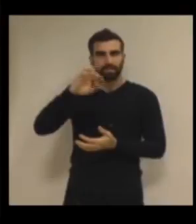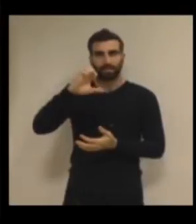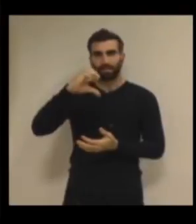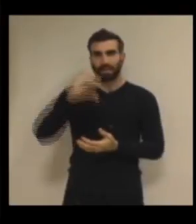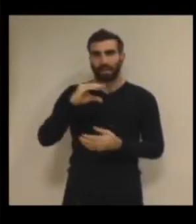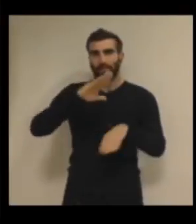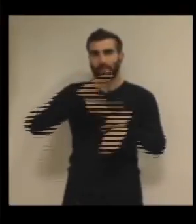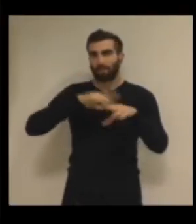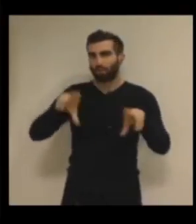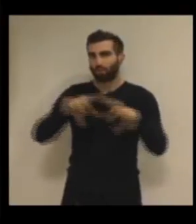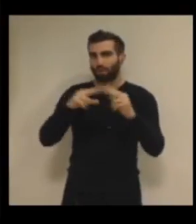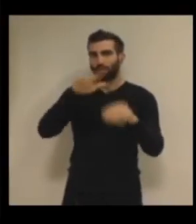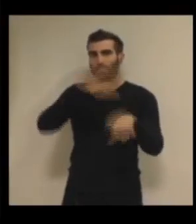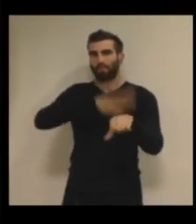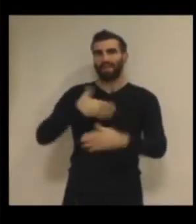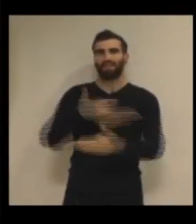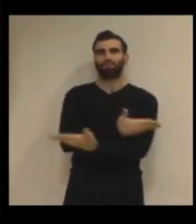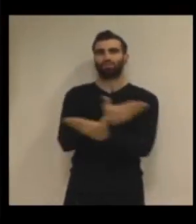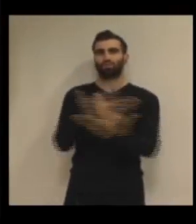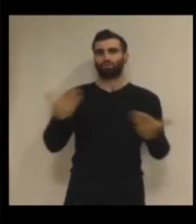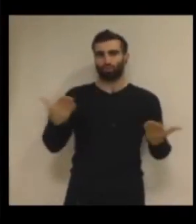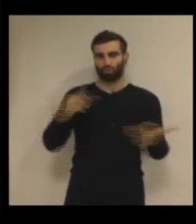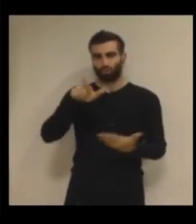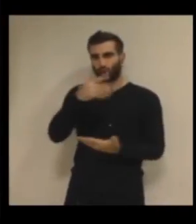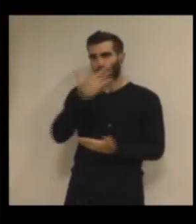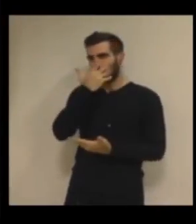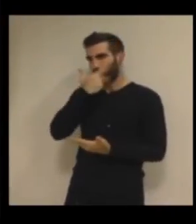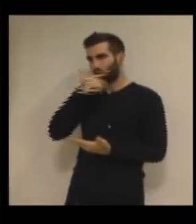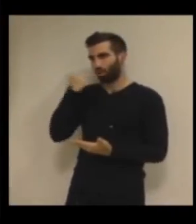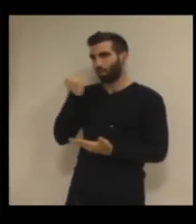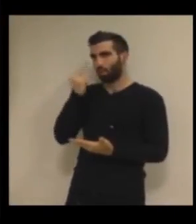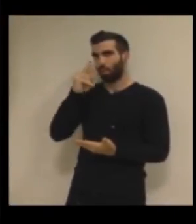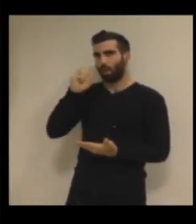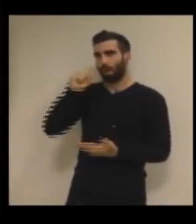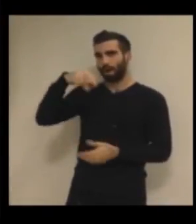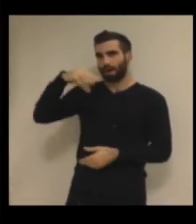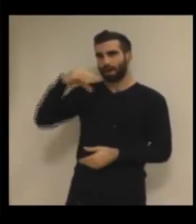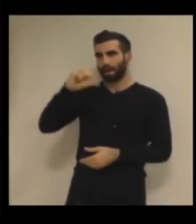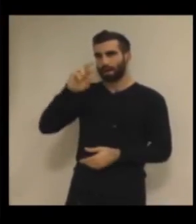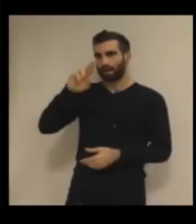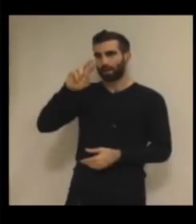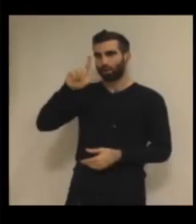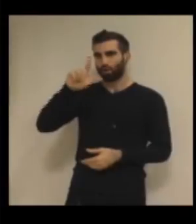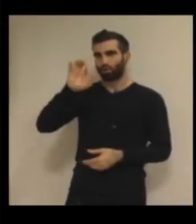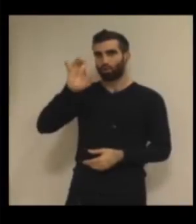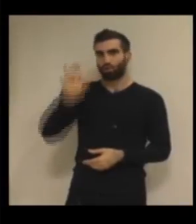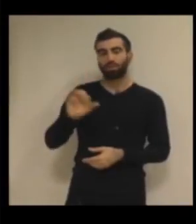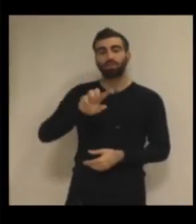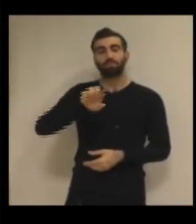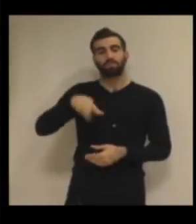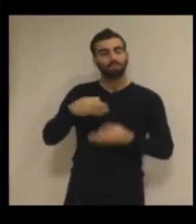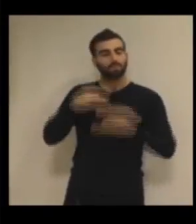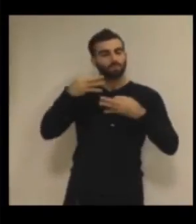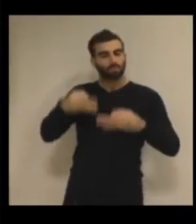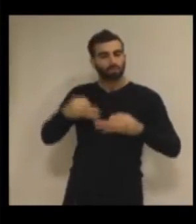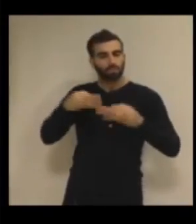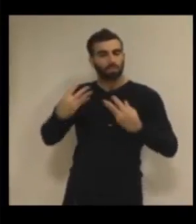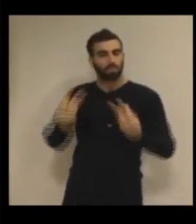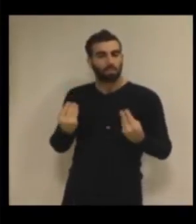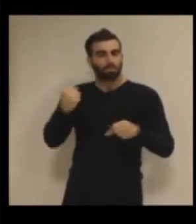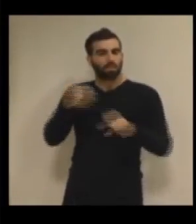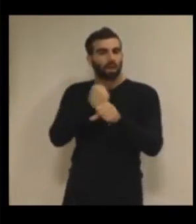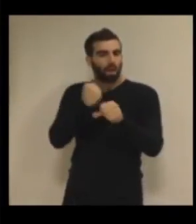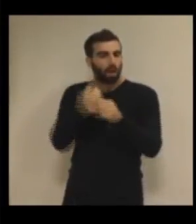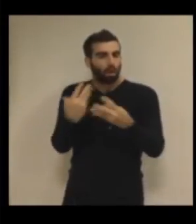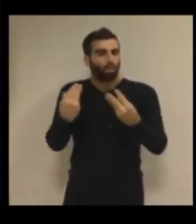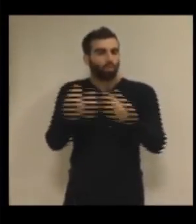Tú lo conoces, Juan Carlos. Y entonces, pues digamos que él, trabajando de la mano no solamente de los usuarios, sino también